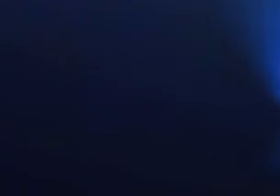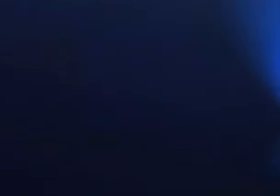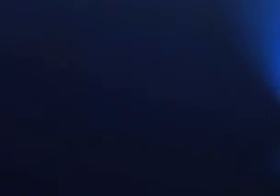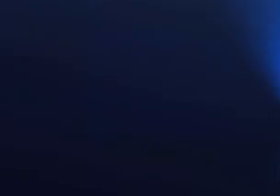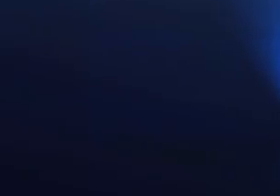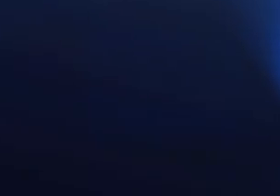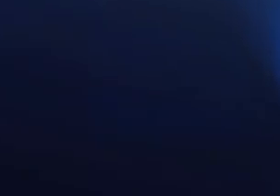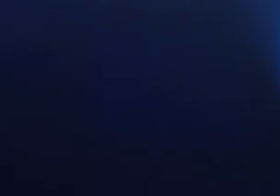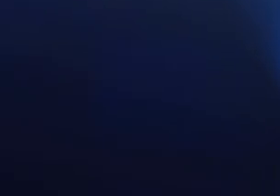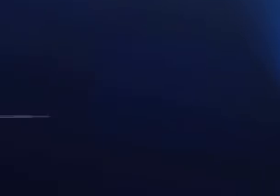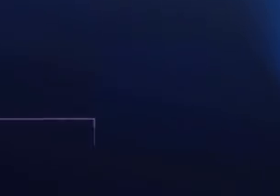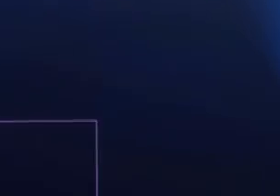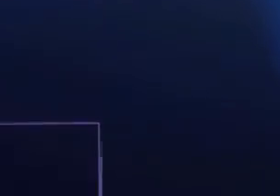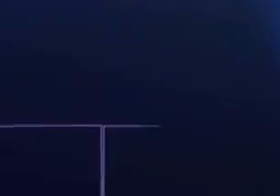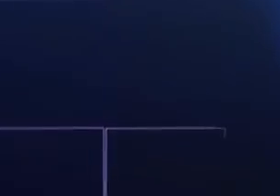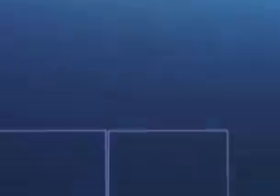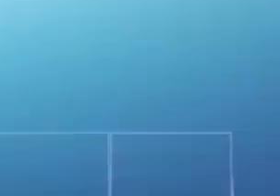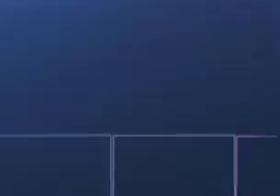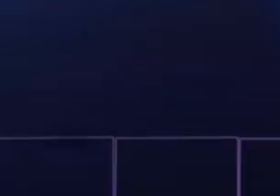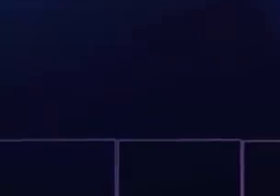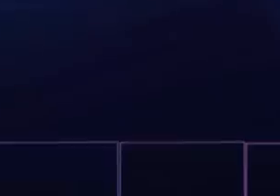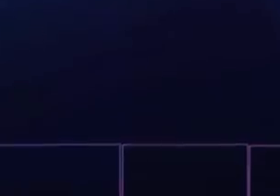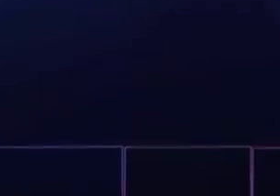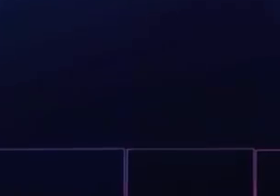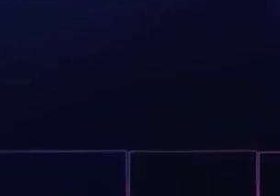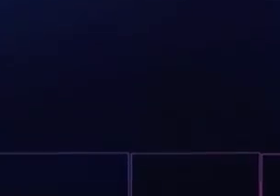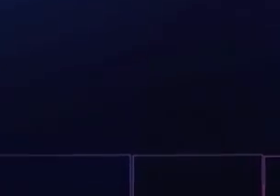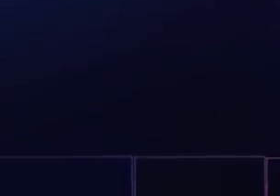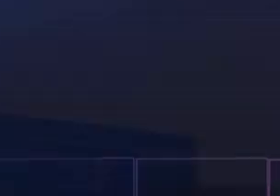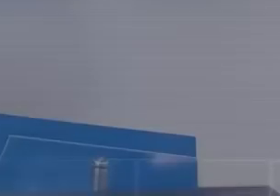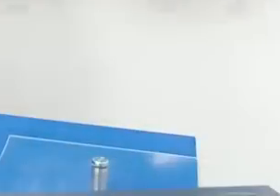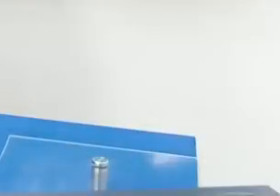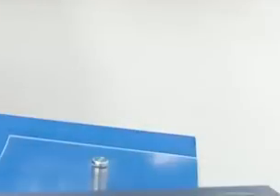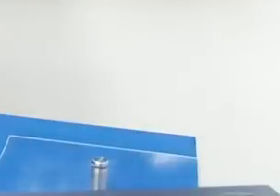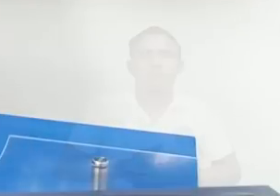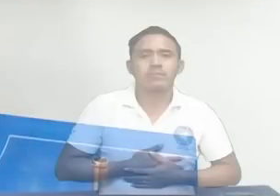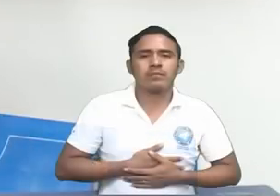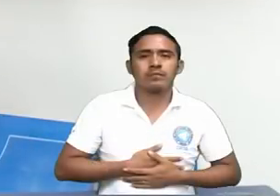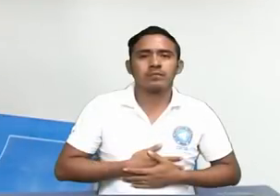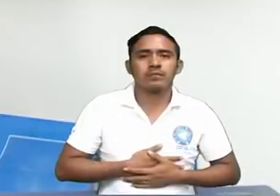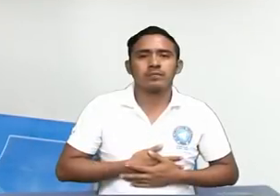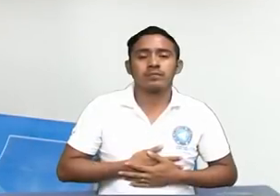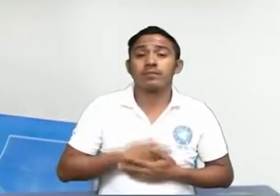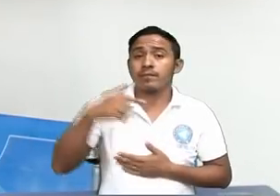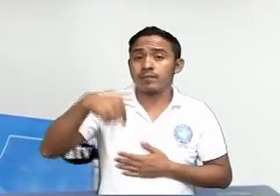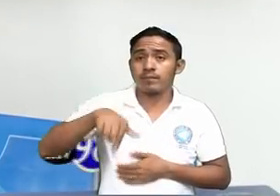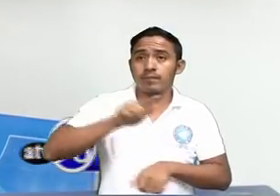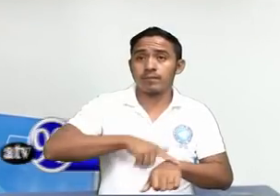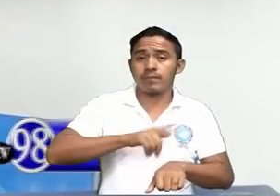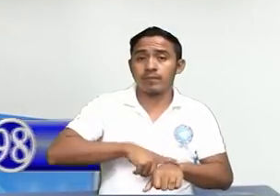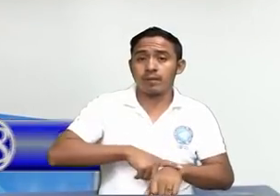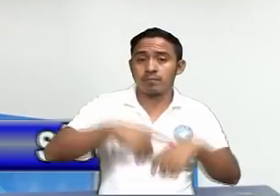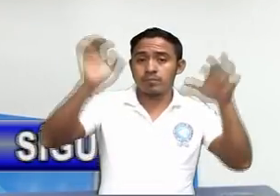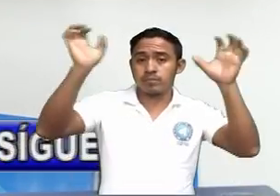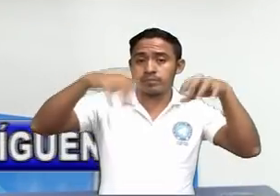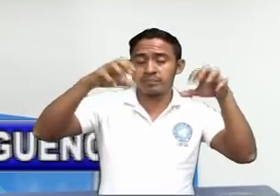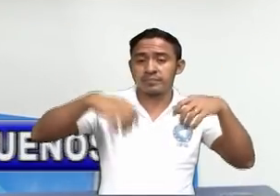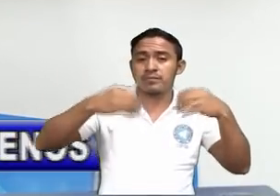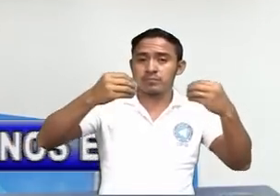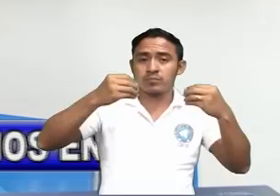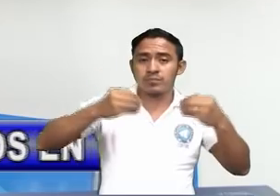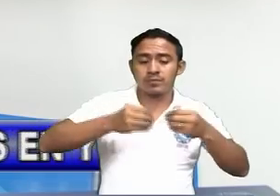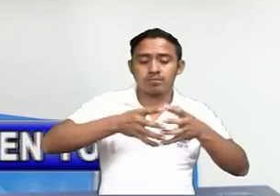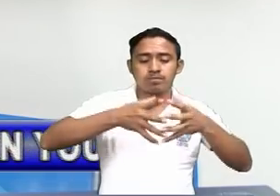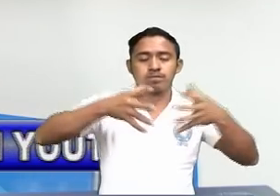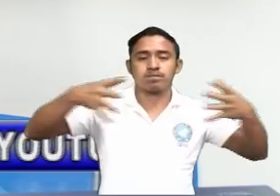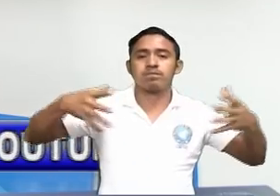Y En esta temporada de invierno prolifera la cosecha y